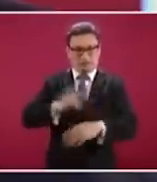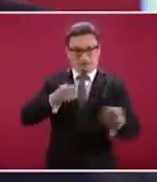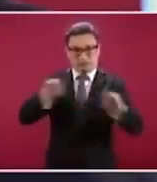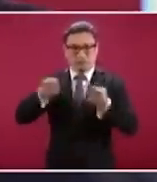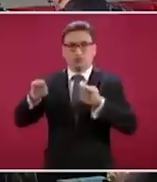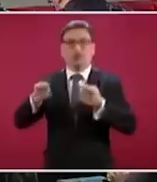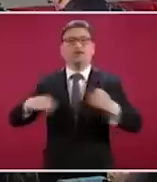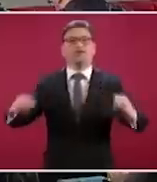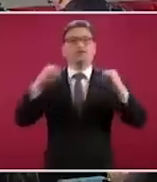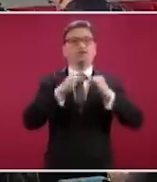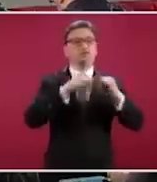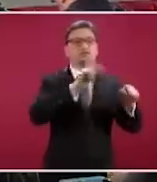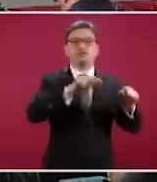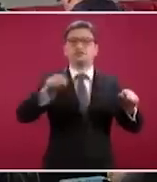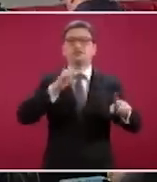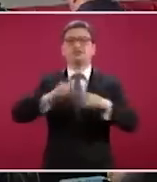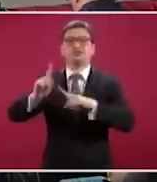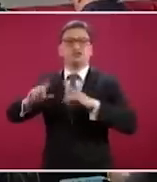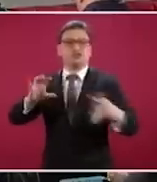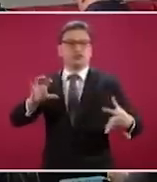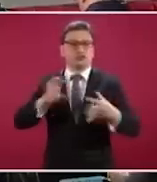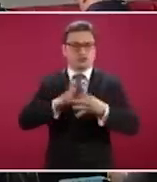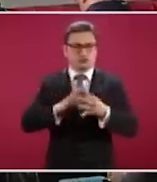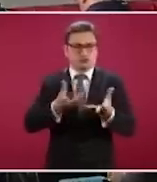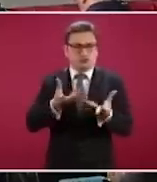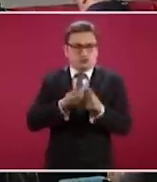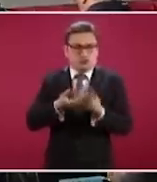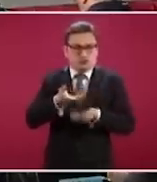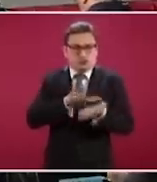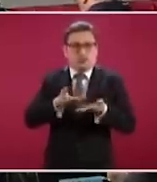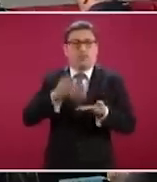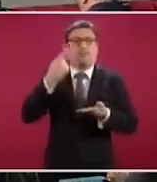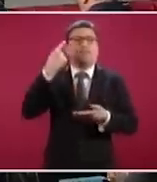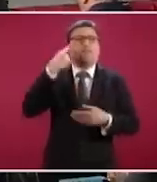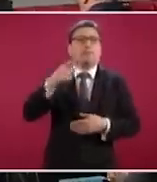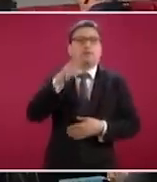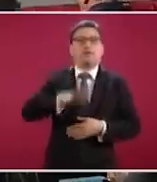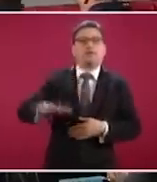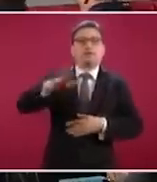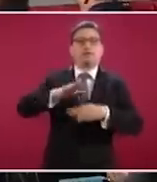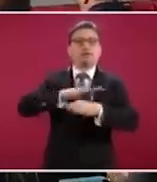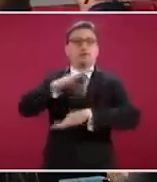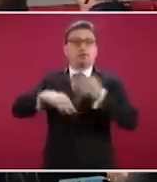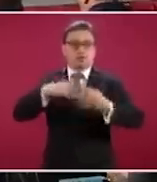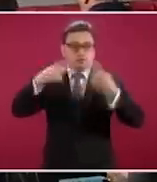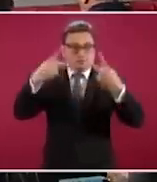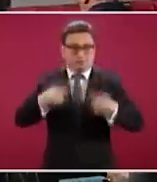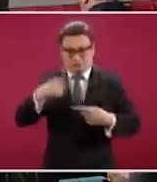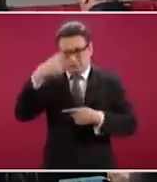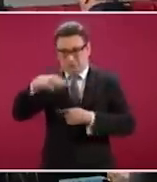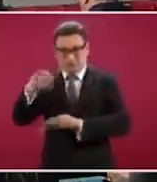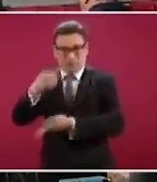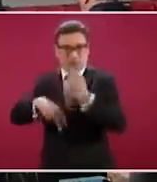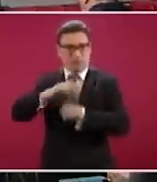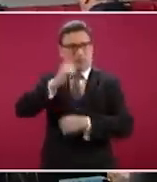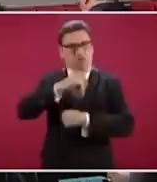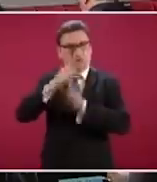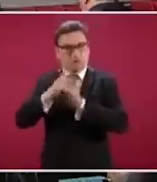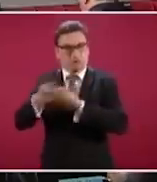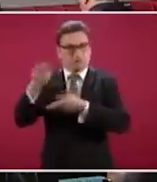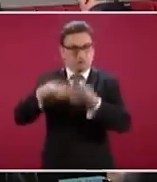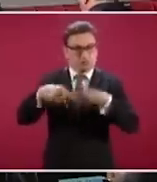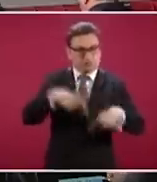diversas instituciones que fortalecen la atención a paisano en el programa paisano con gente